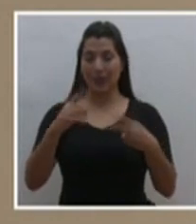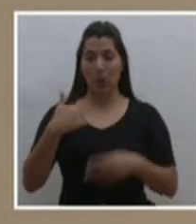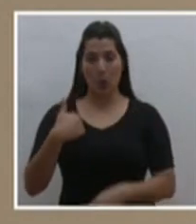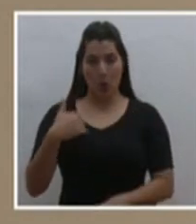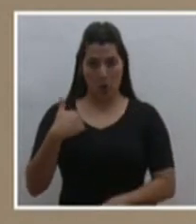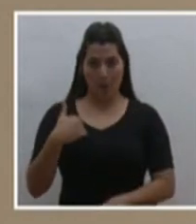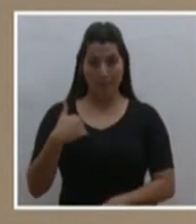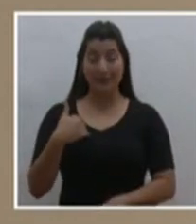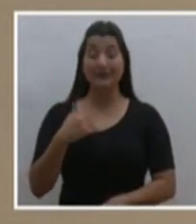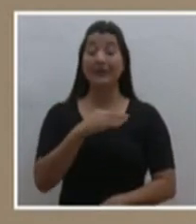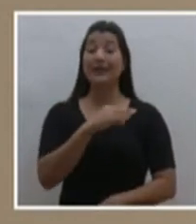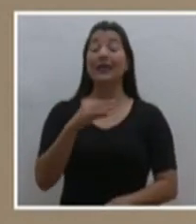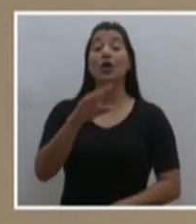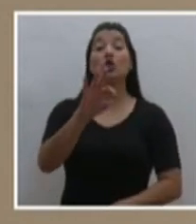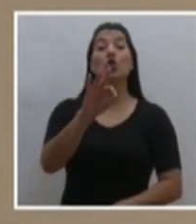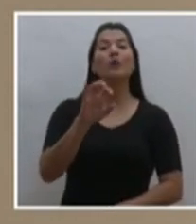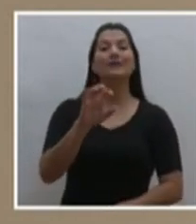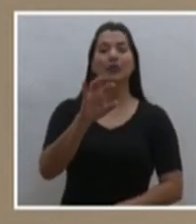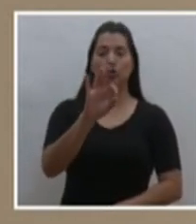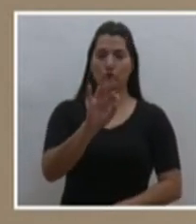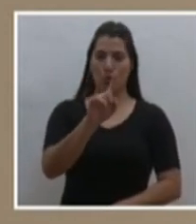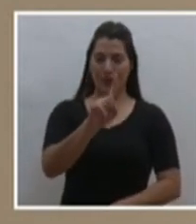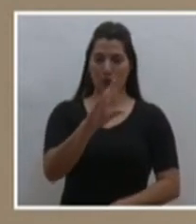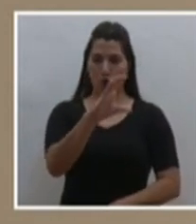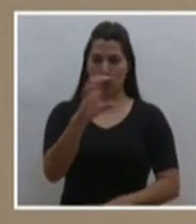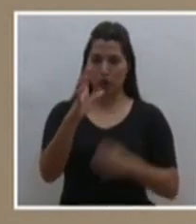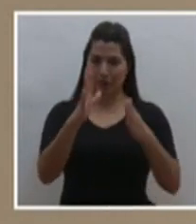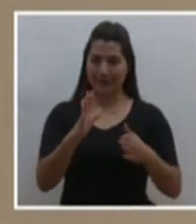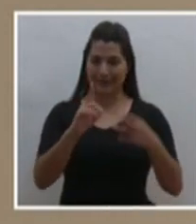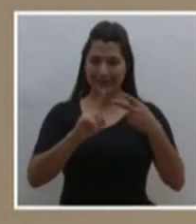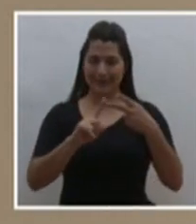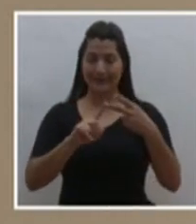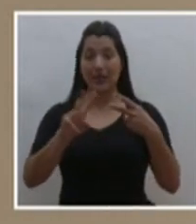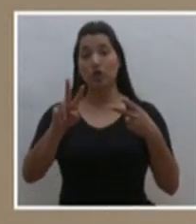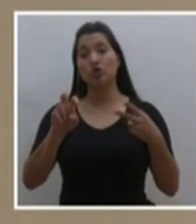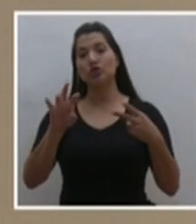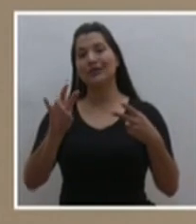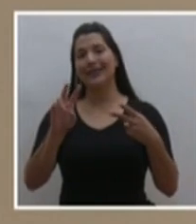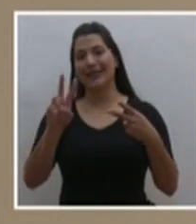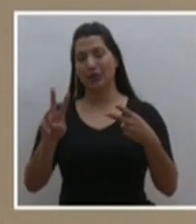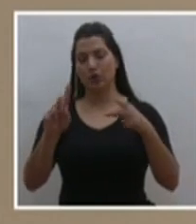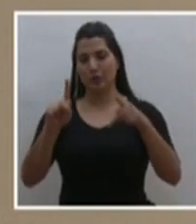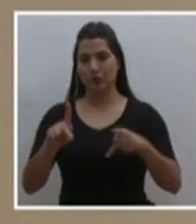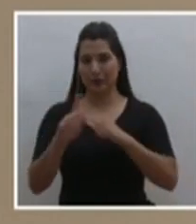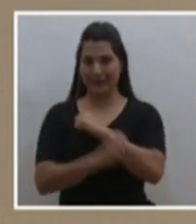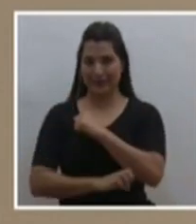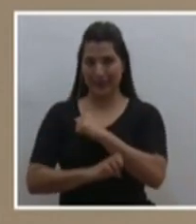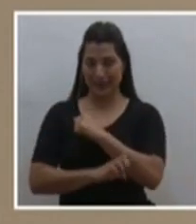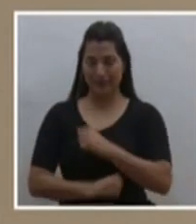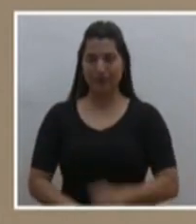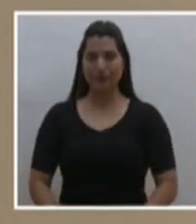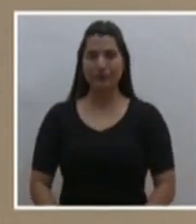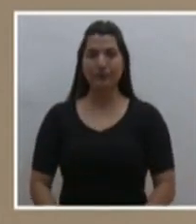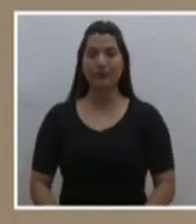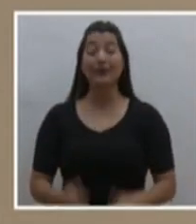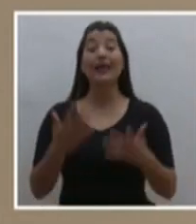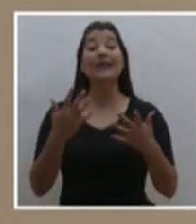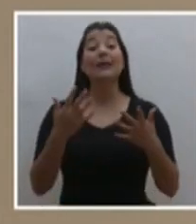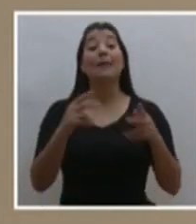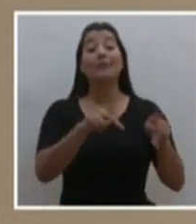de los cuales 991 son costarricenses y 272 son extranjeros. Se contabilizan